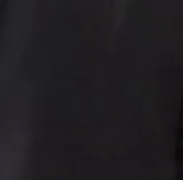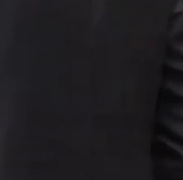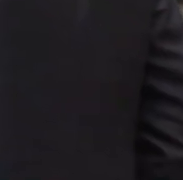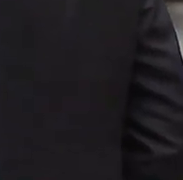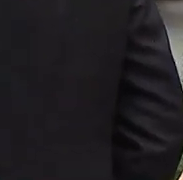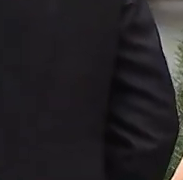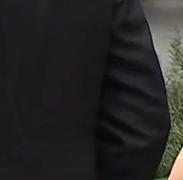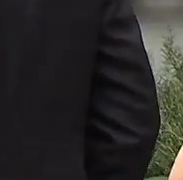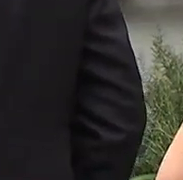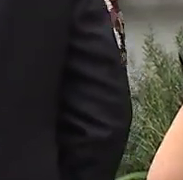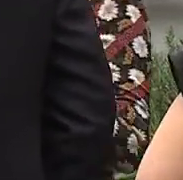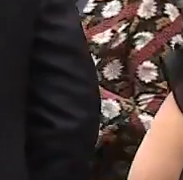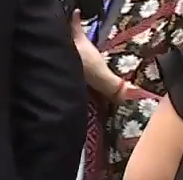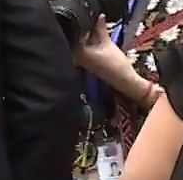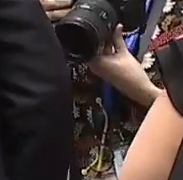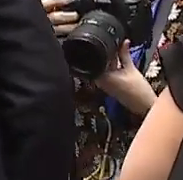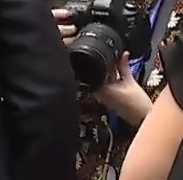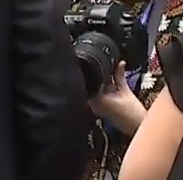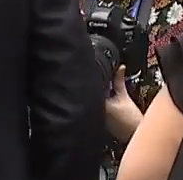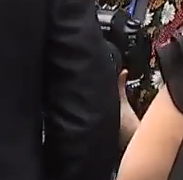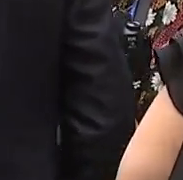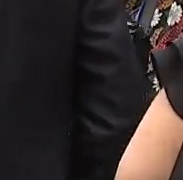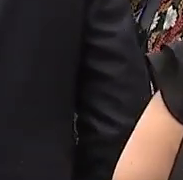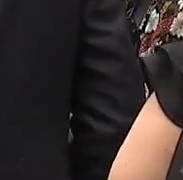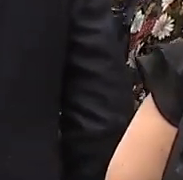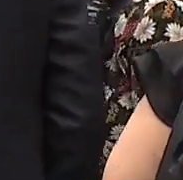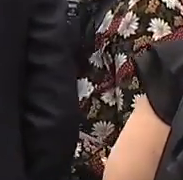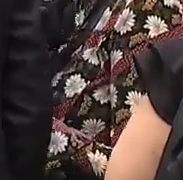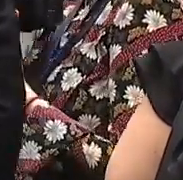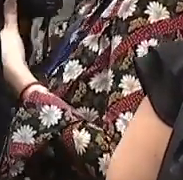que tienen que ver aquí en esta instancia en el Palacio de la moneda Que te vaya muy bien buen día